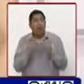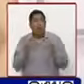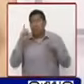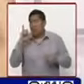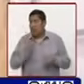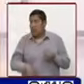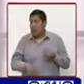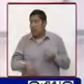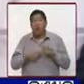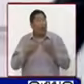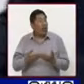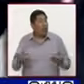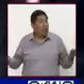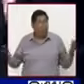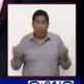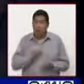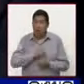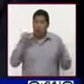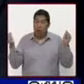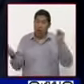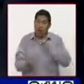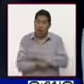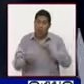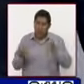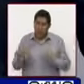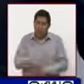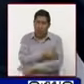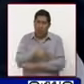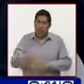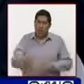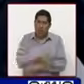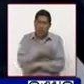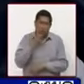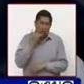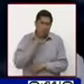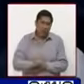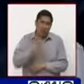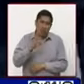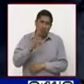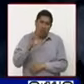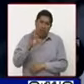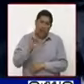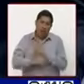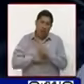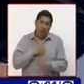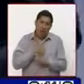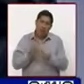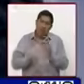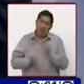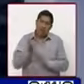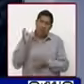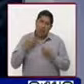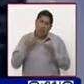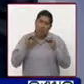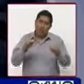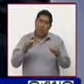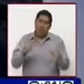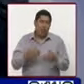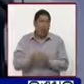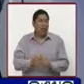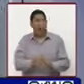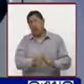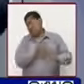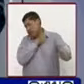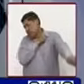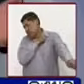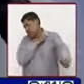se puede. Es que las cosas han cambiado. Y vemos en la calle pequeñitos, 6, 7 años, que están solos yendo a la tienda. Su mamá está a muchos metros de distancia